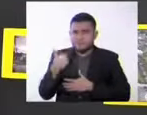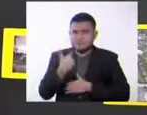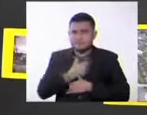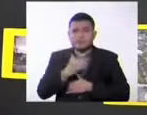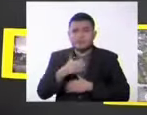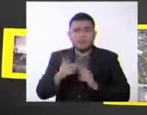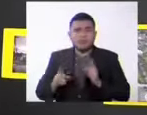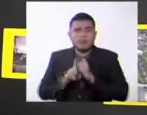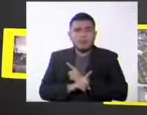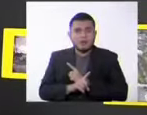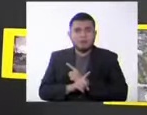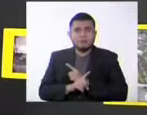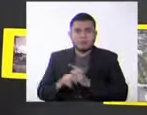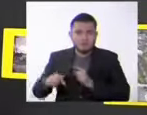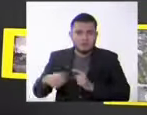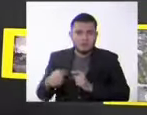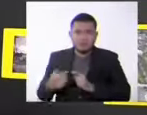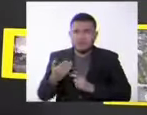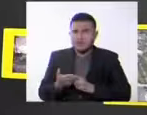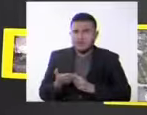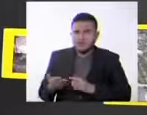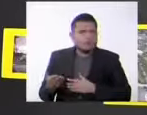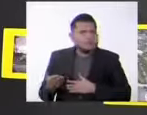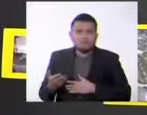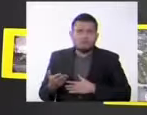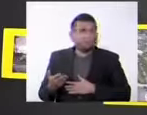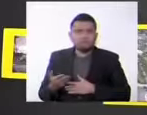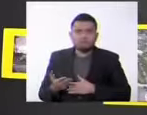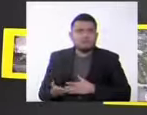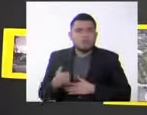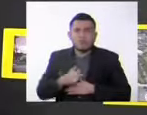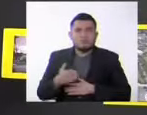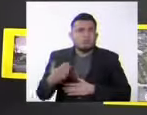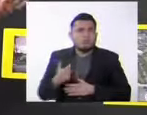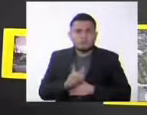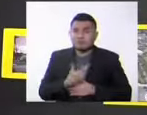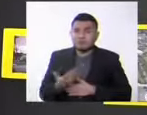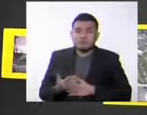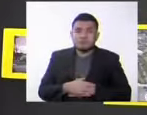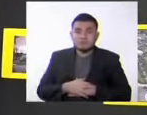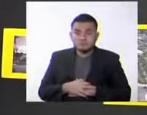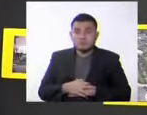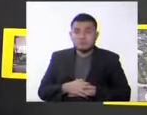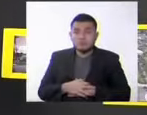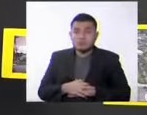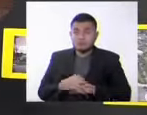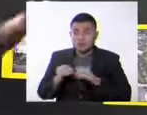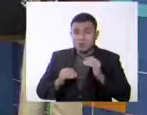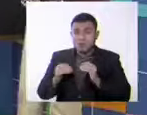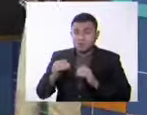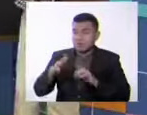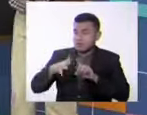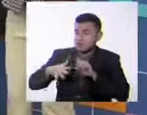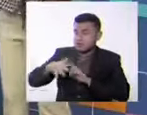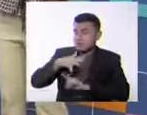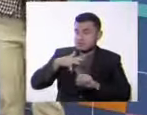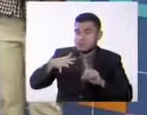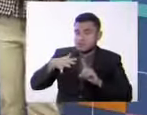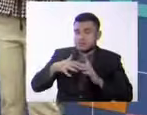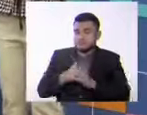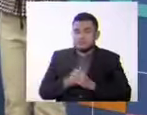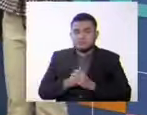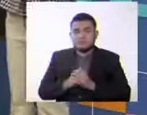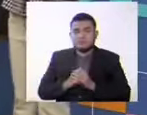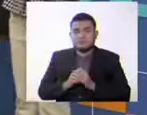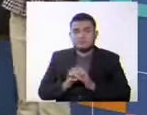no únicamente se dan en los objetos o en las herramientas que utilizamos. También se dan en los espacios. En los espacios, pero también